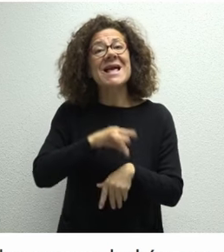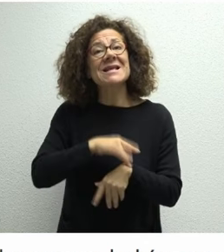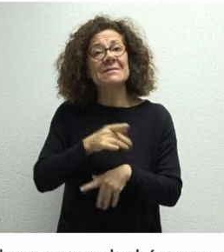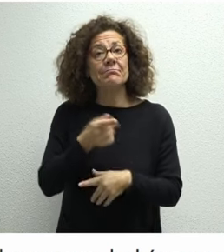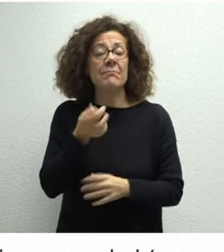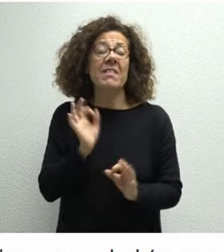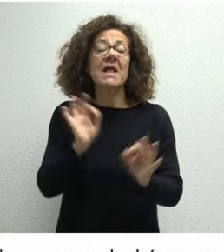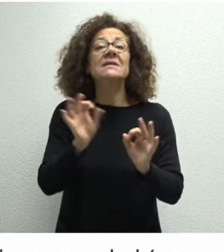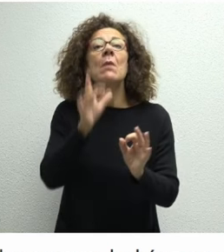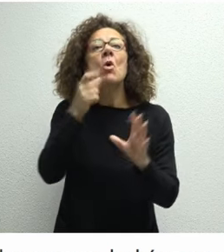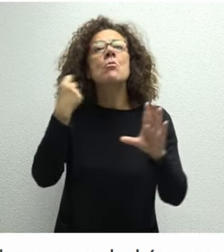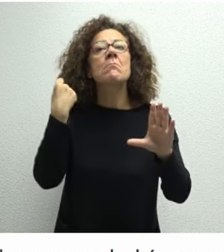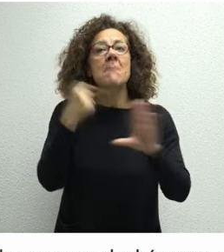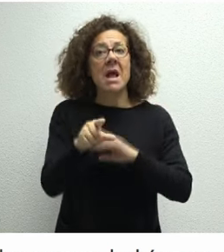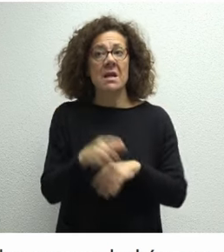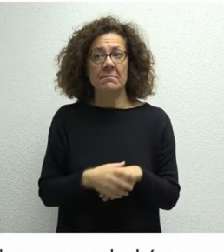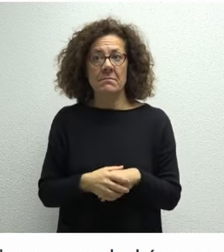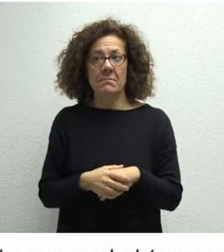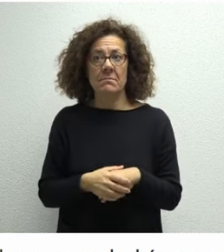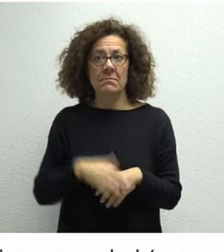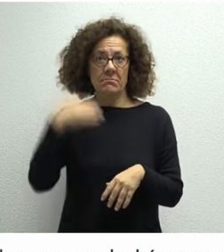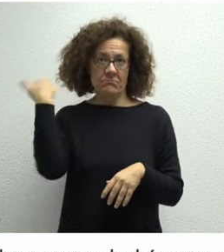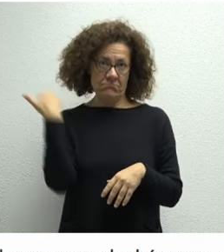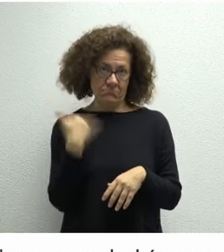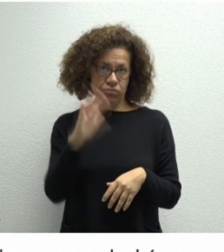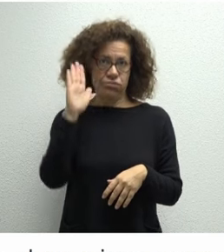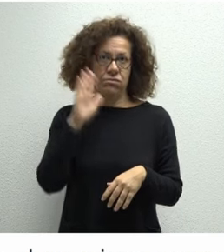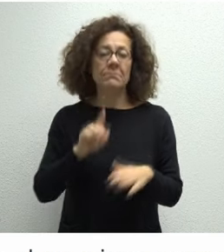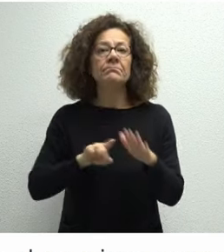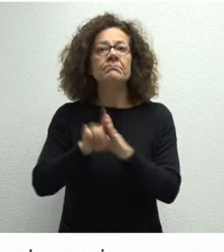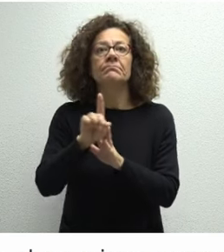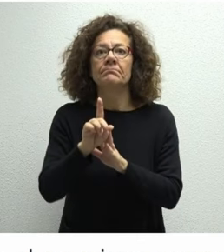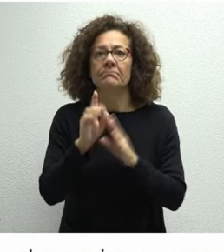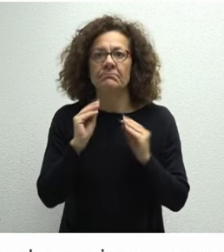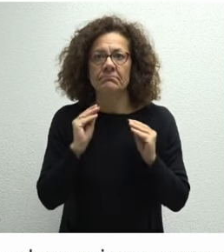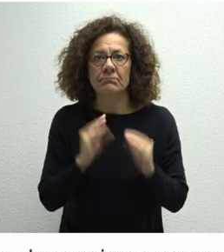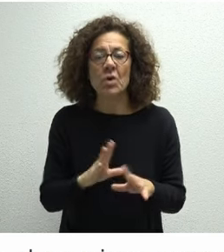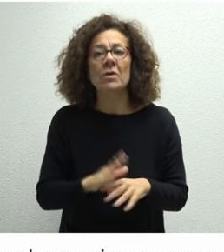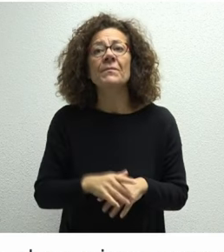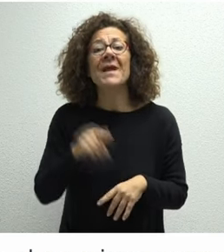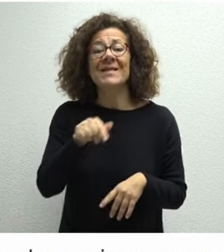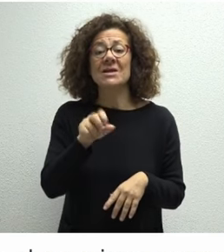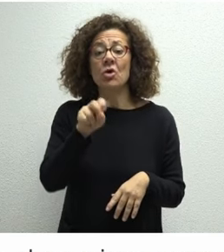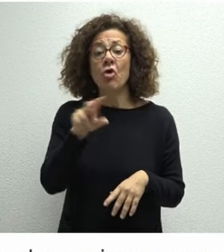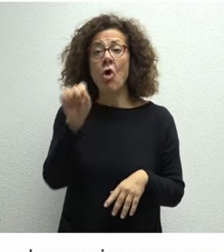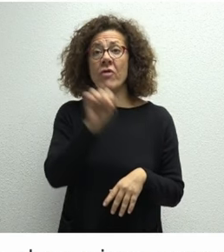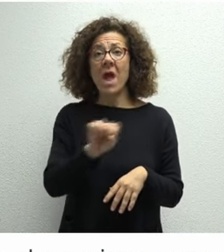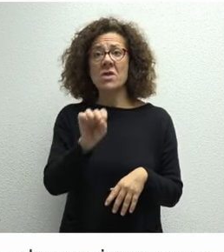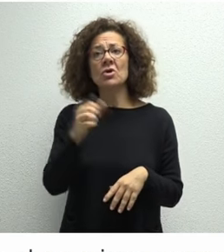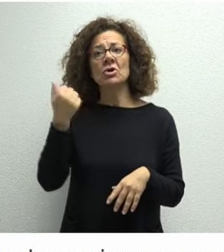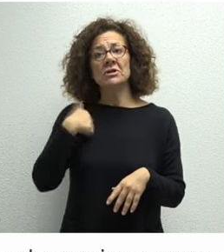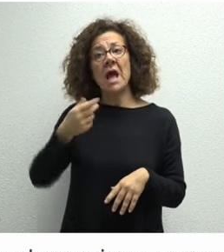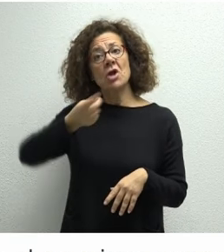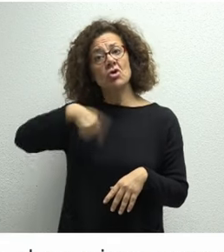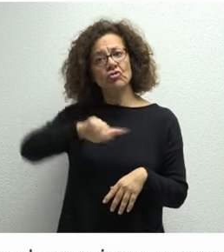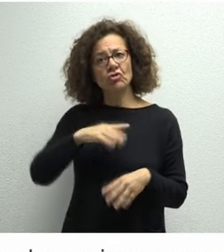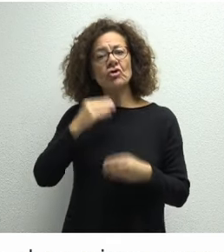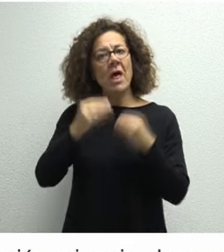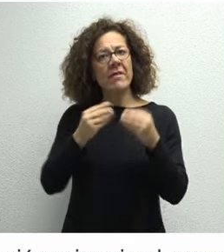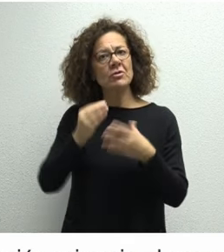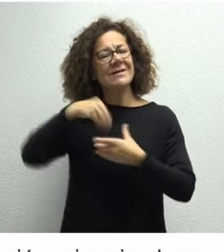vía email gran avance vale Bueno pues esto desde hace 12 años lo llevamos teniendo entre